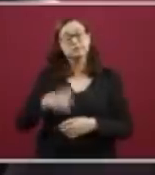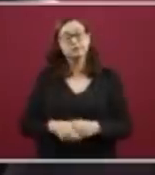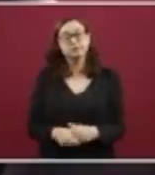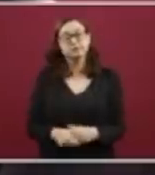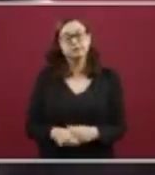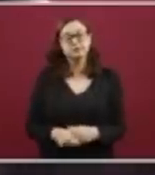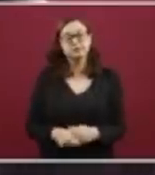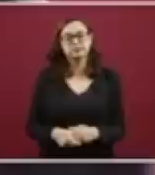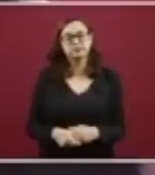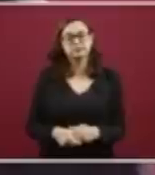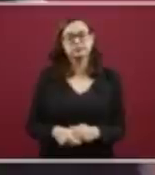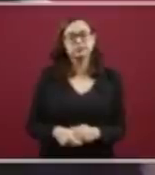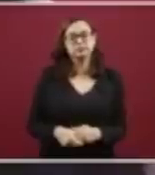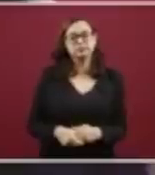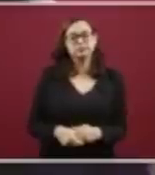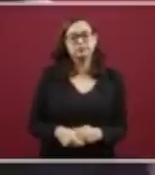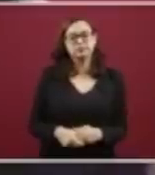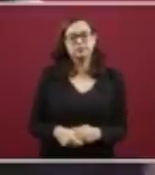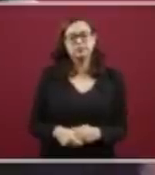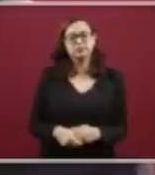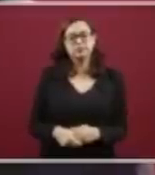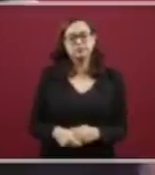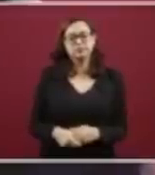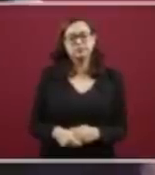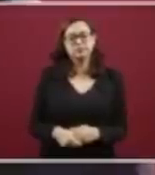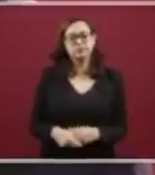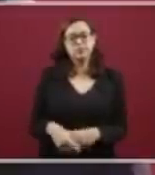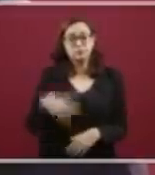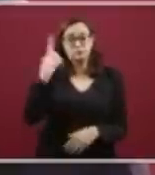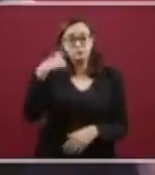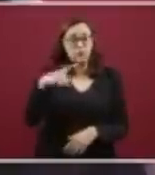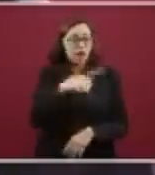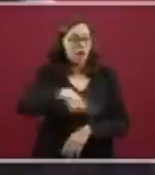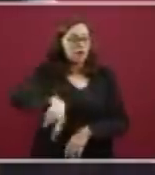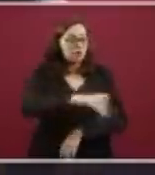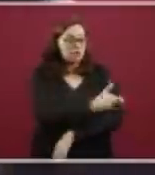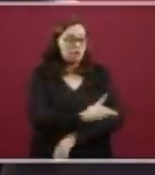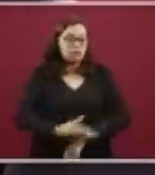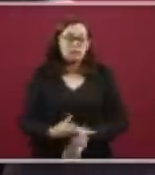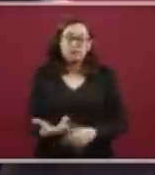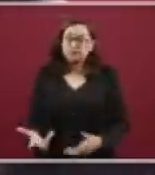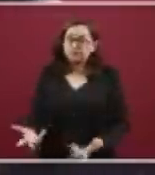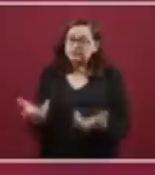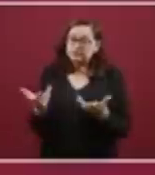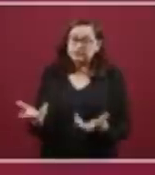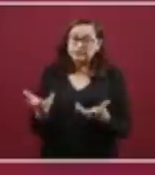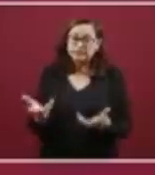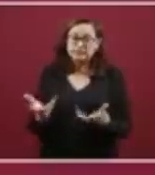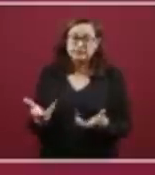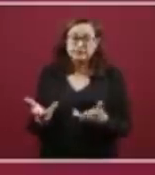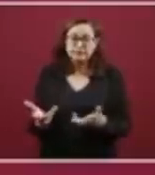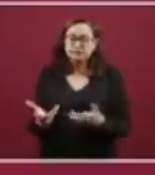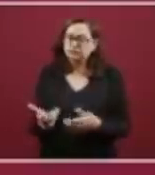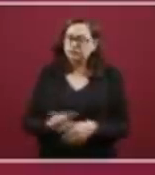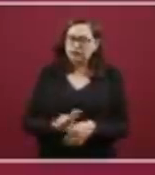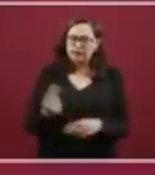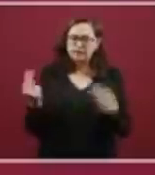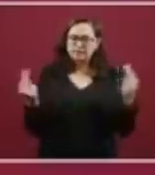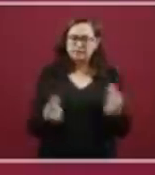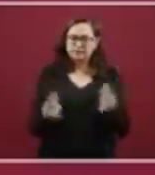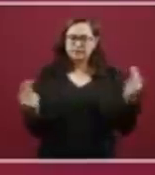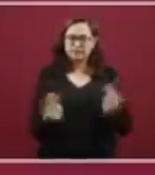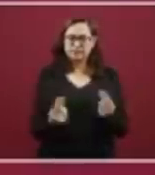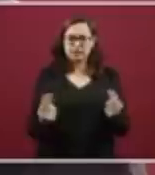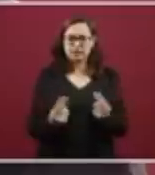el anhelo más entrañable de sus familias y reafirmar la